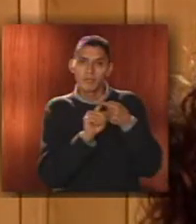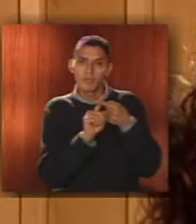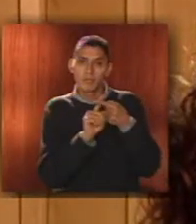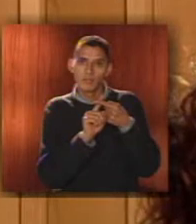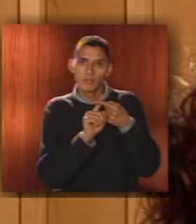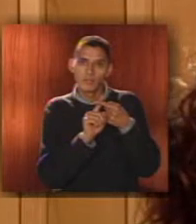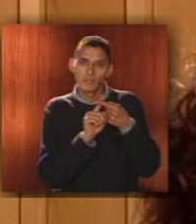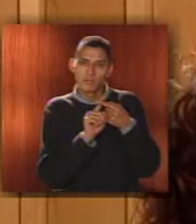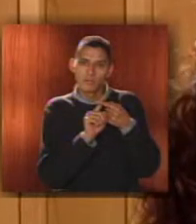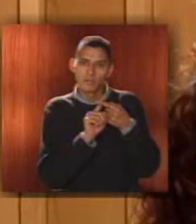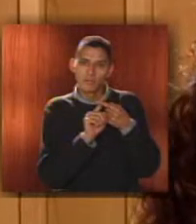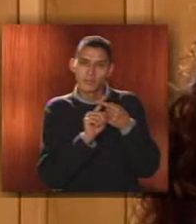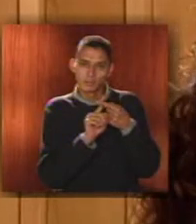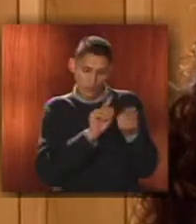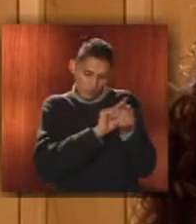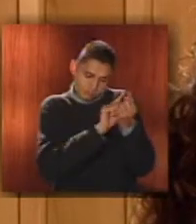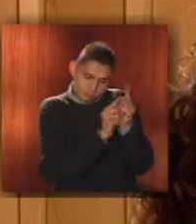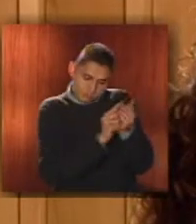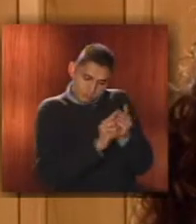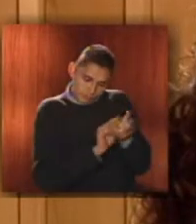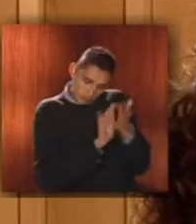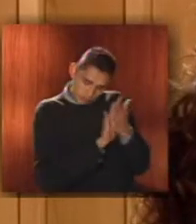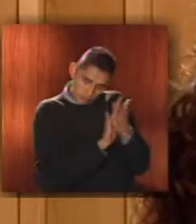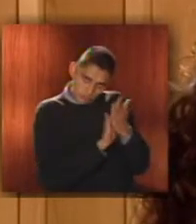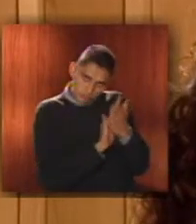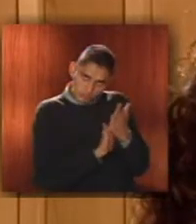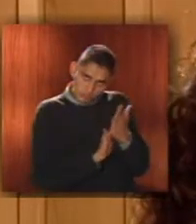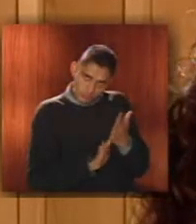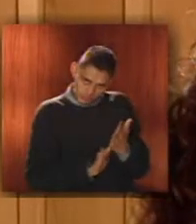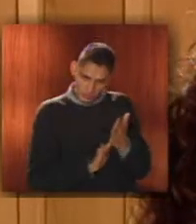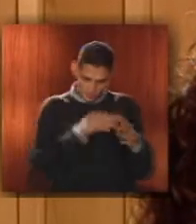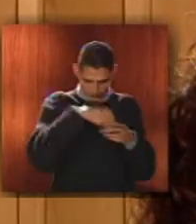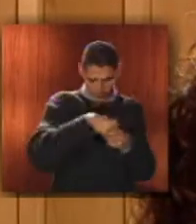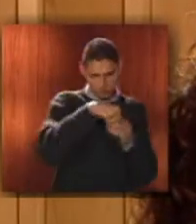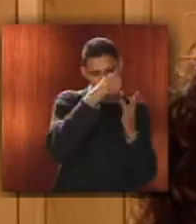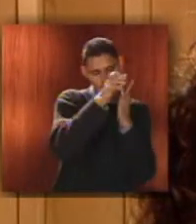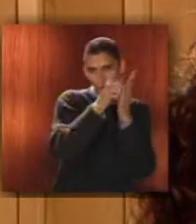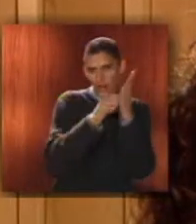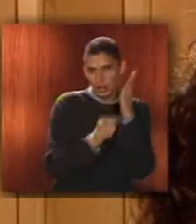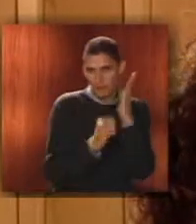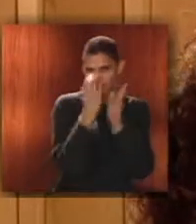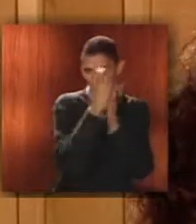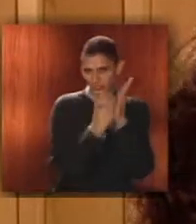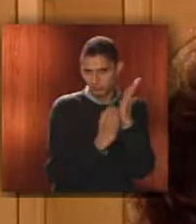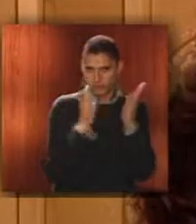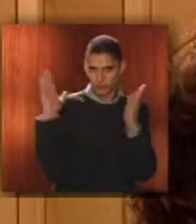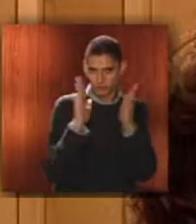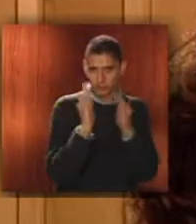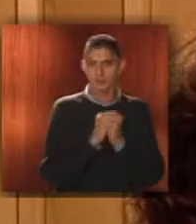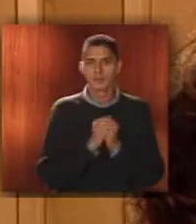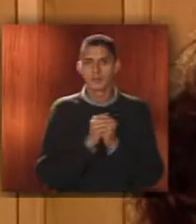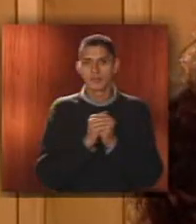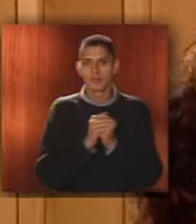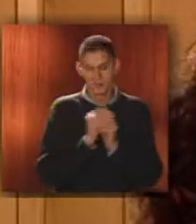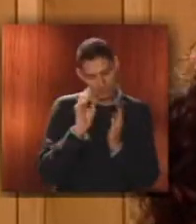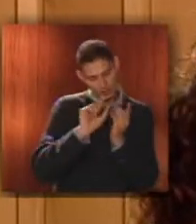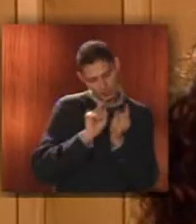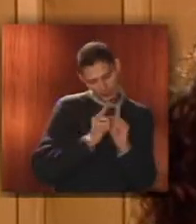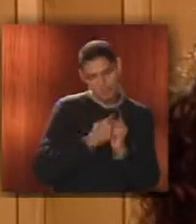hemos realizado una serie de ajustes a la estructura curricular,